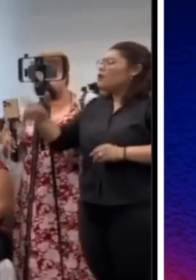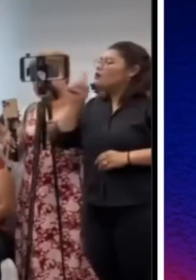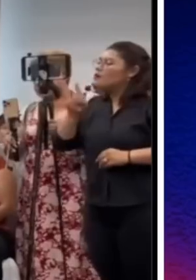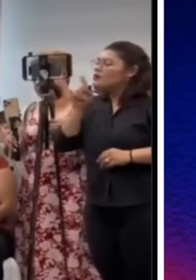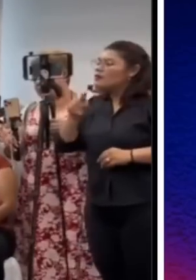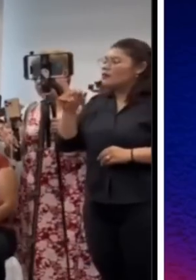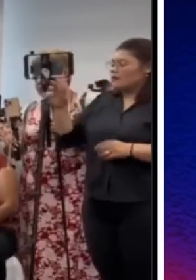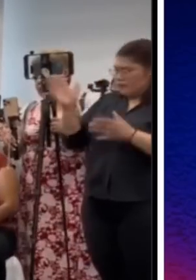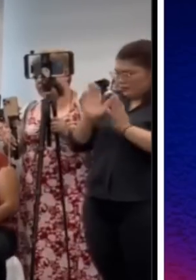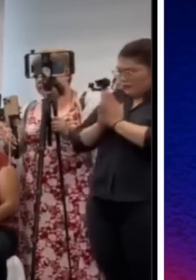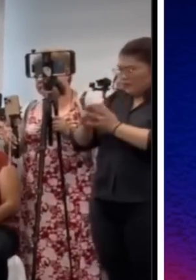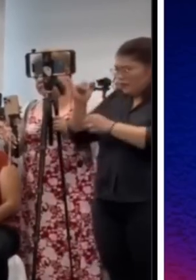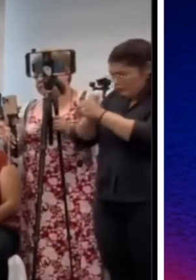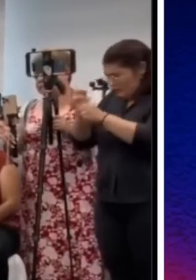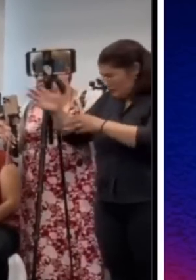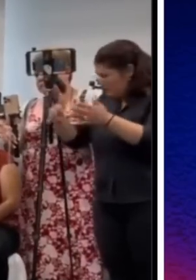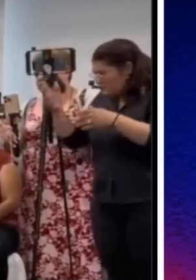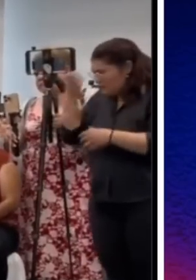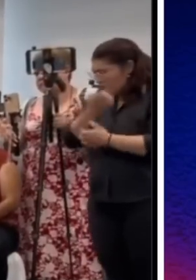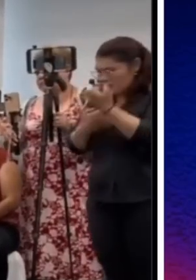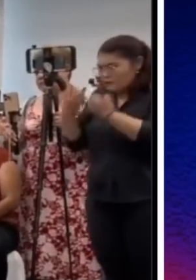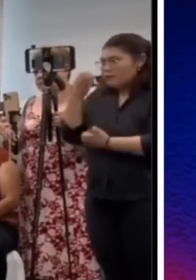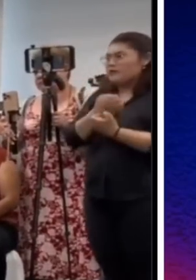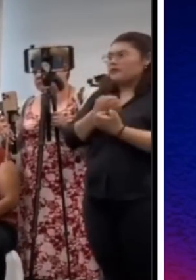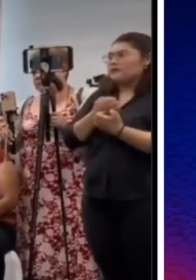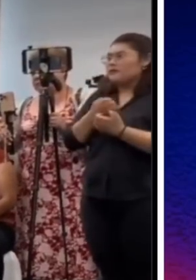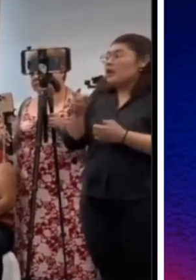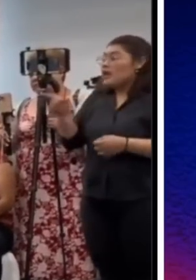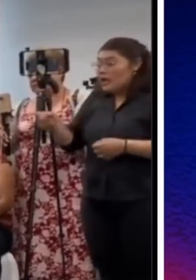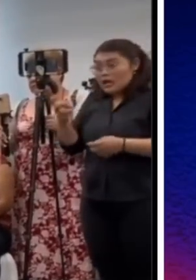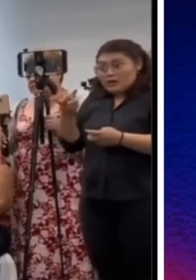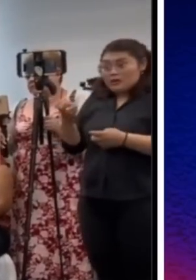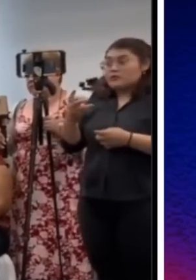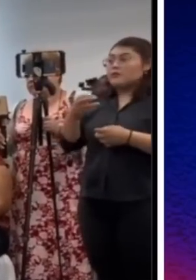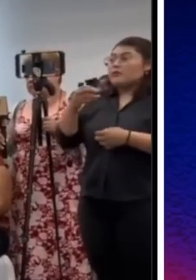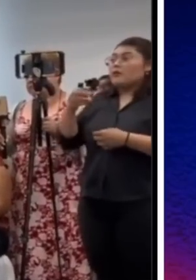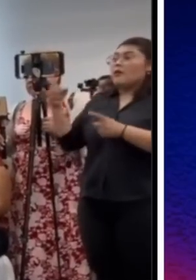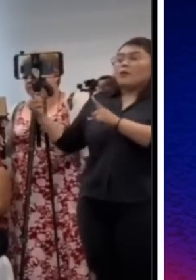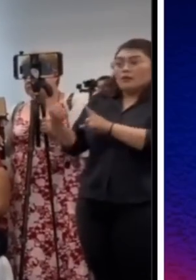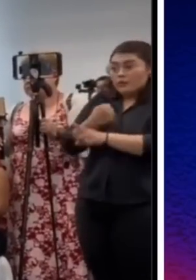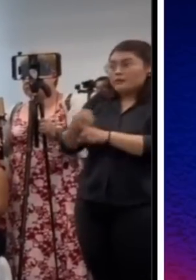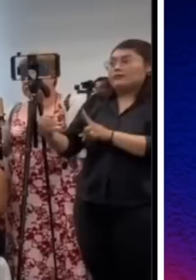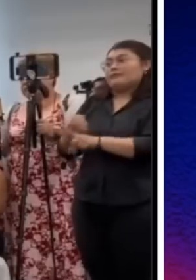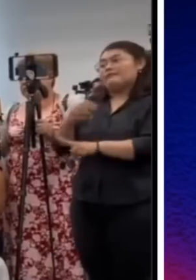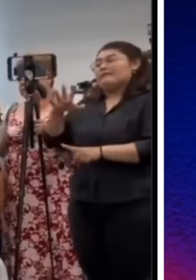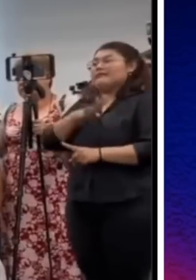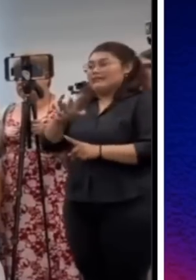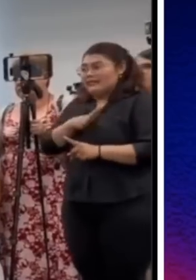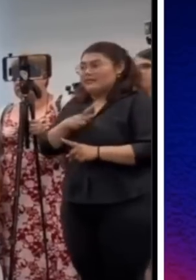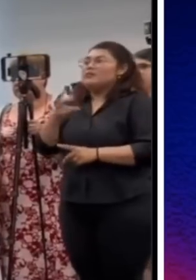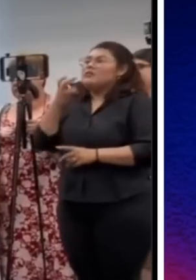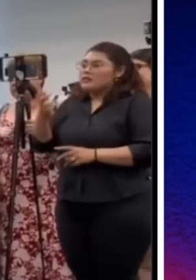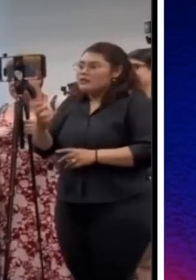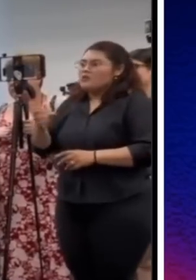Ciudad y encuentra que no fue broncoaspiración, que ella estaba golpeada y que había sido un